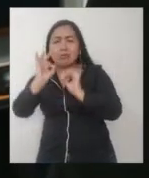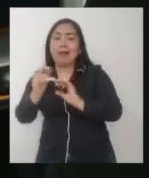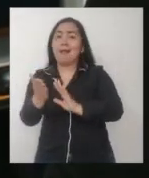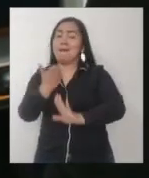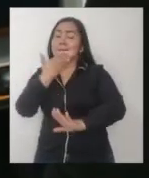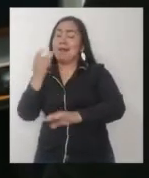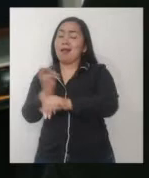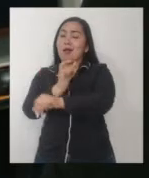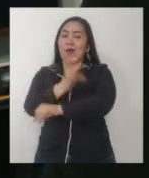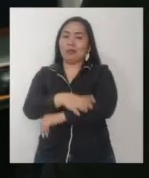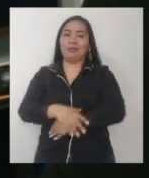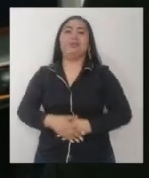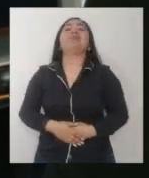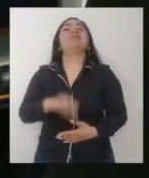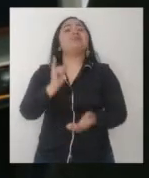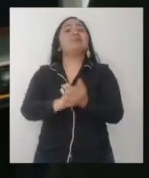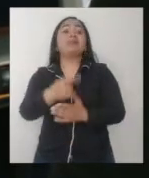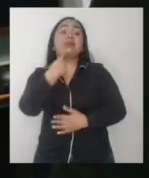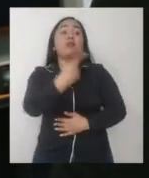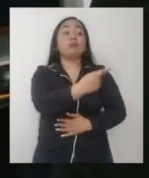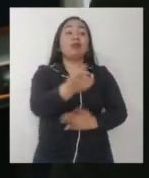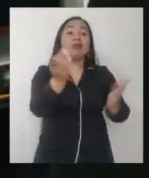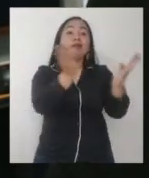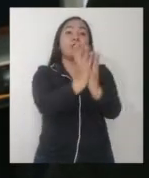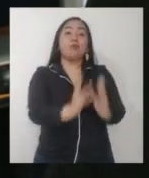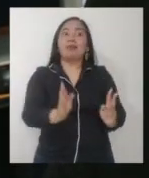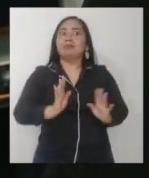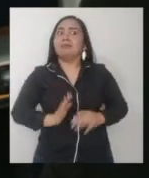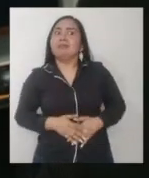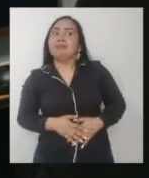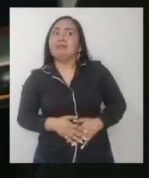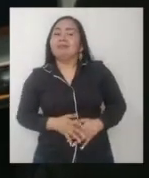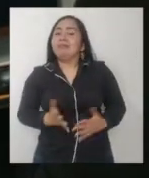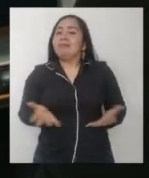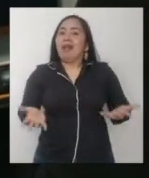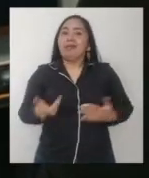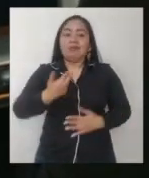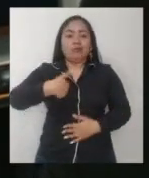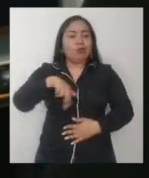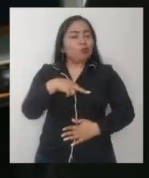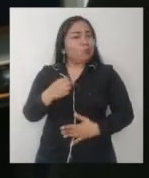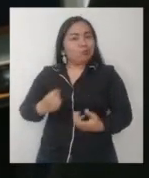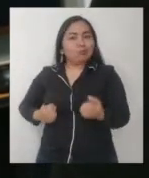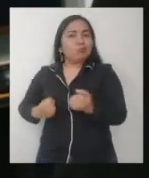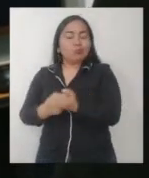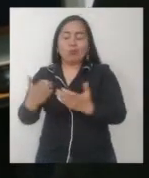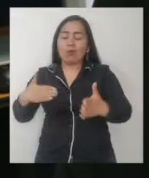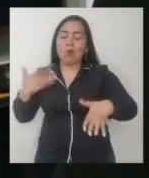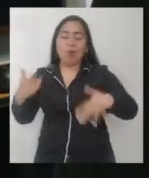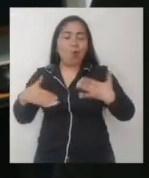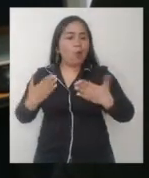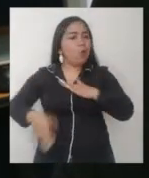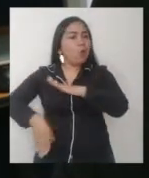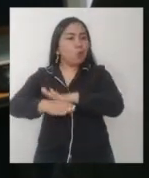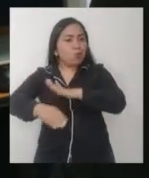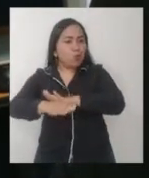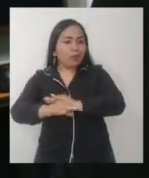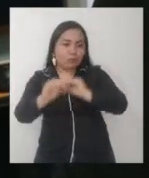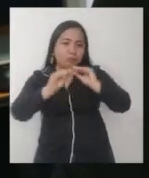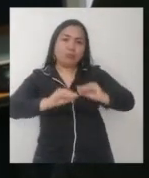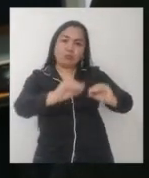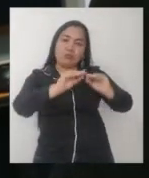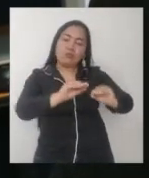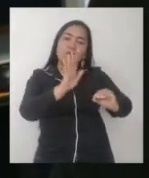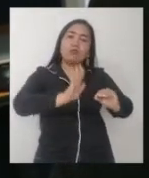mejor. Entonces, decirles a los estudiantes pues que estamos con todo el entusiasmo para continuar con su proyecto